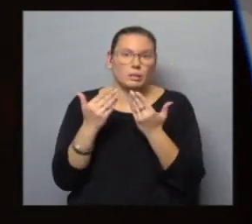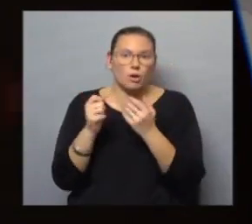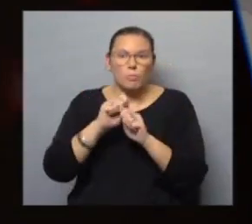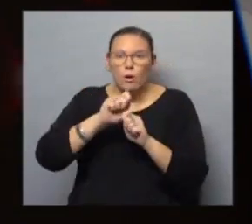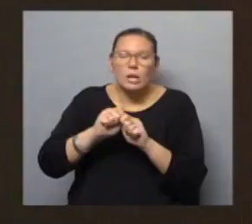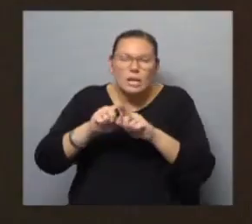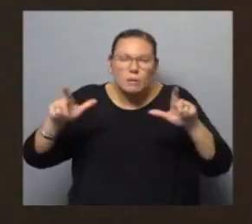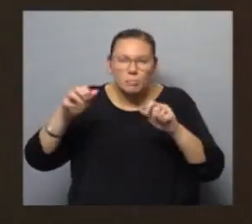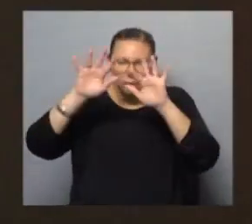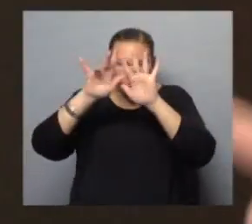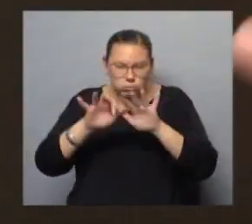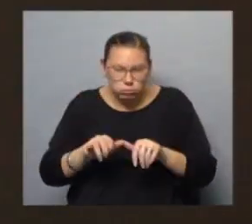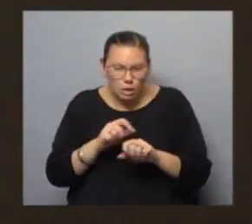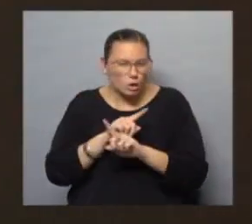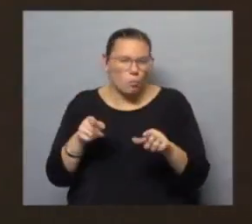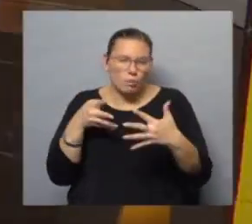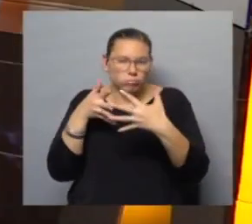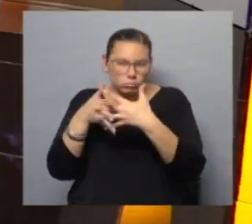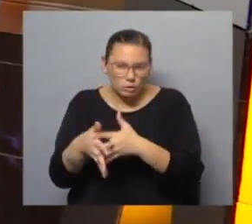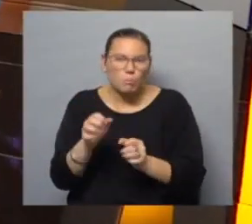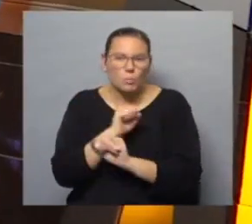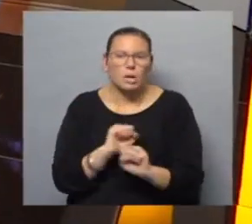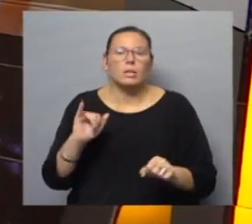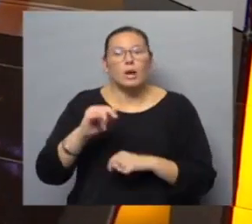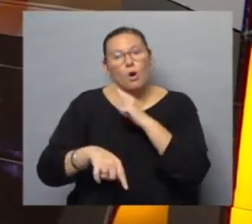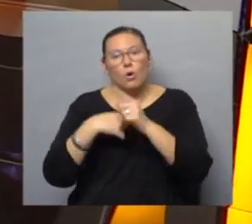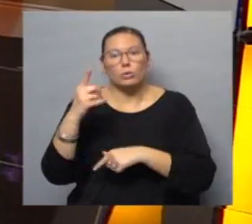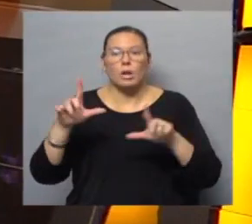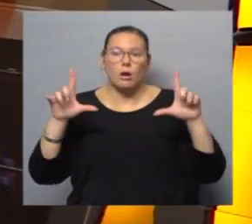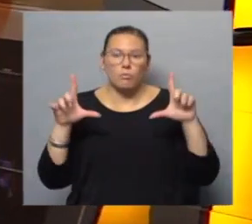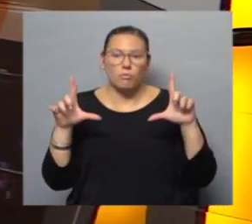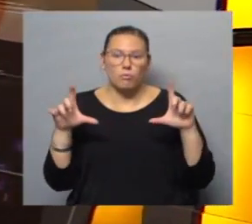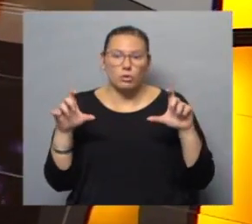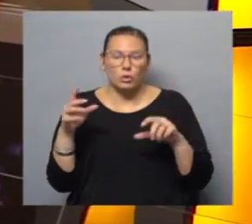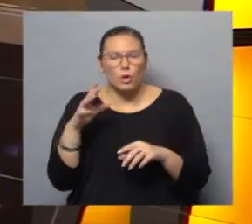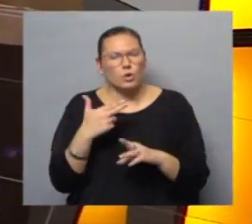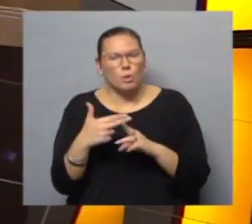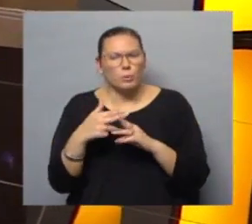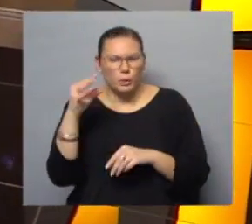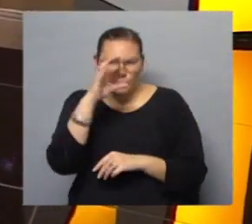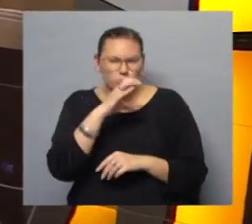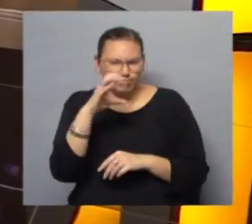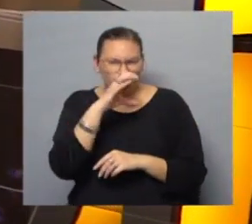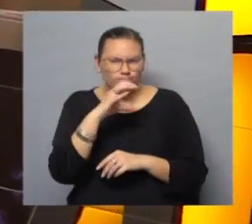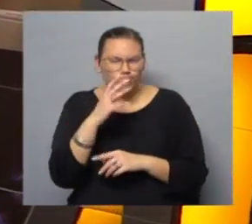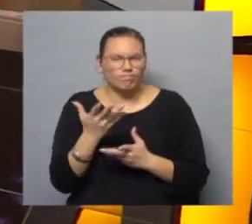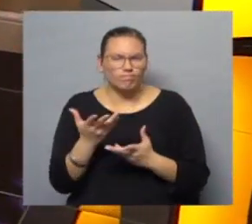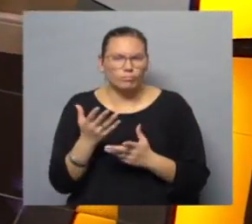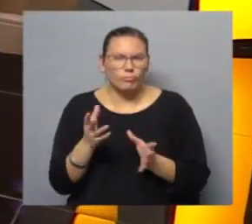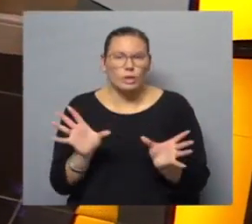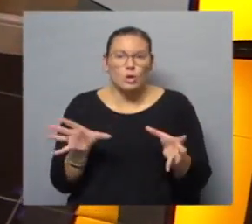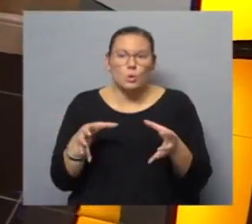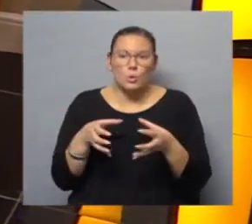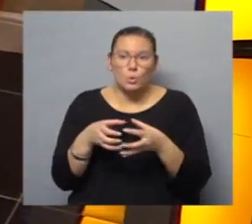niebla. Exactamente. De alguna manera. Exactamente. Vamos a pasar a la que sigue, tiene un nombre muy curioso y es un